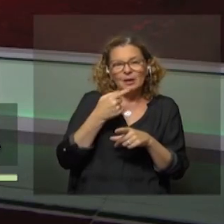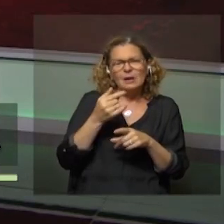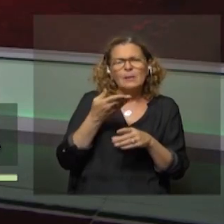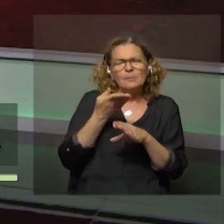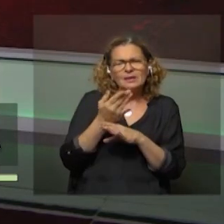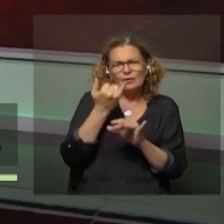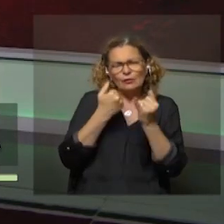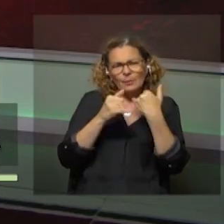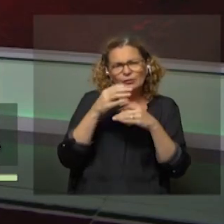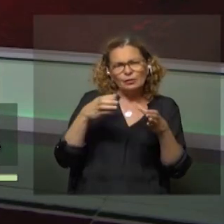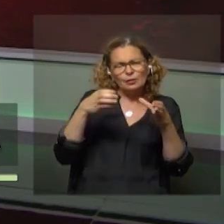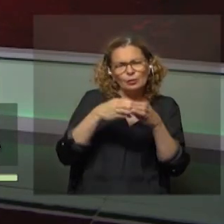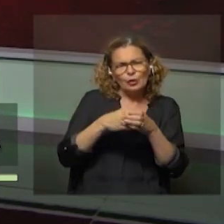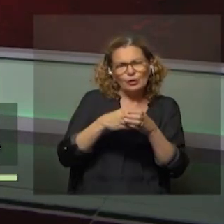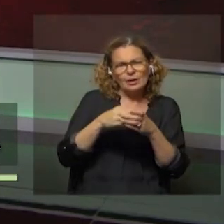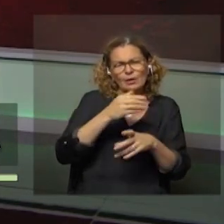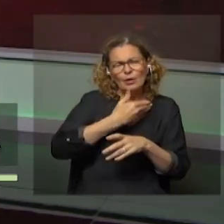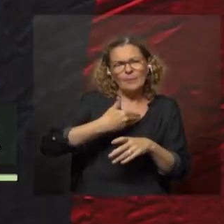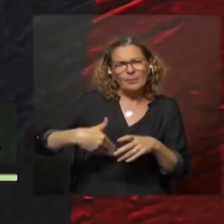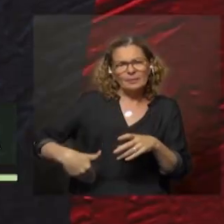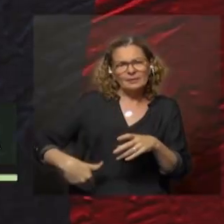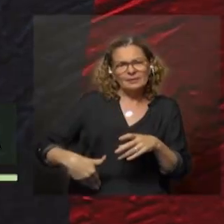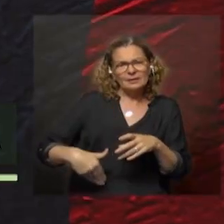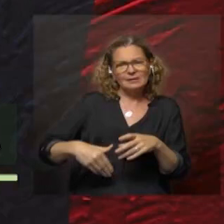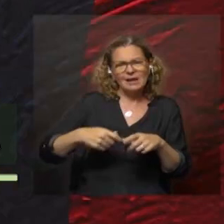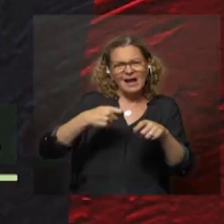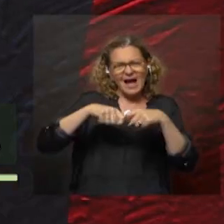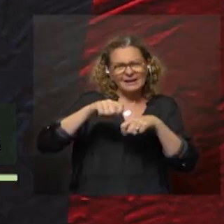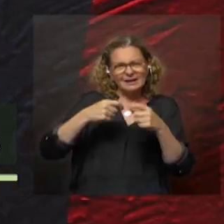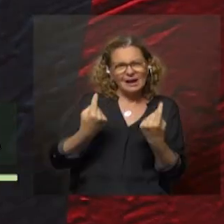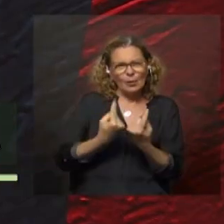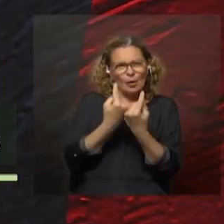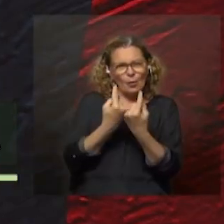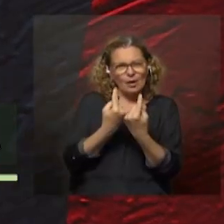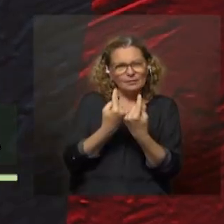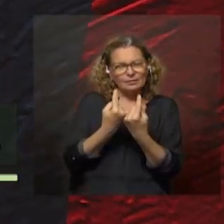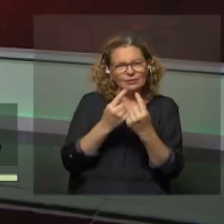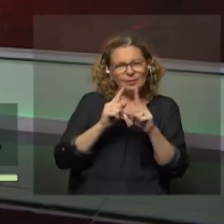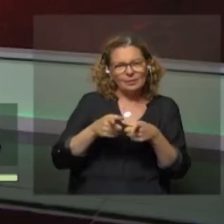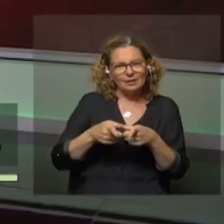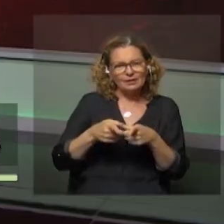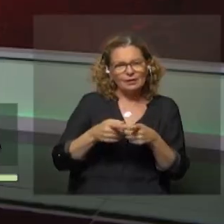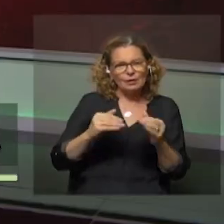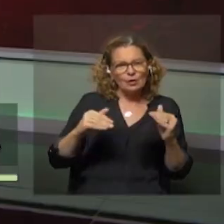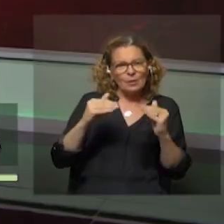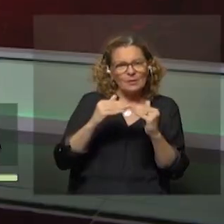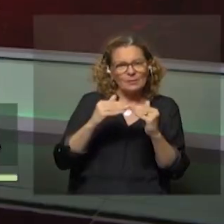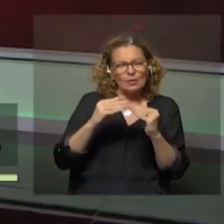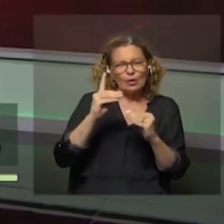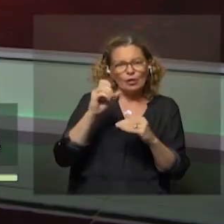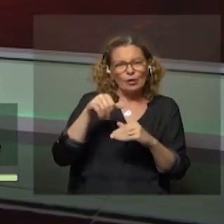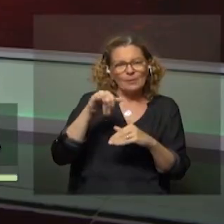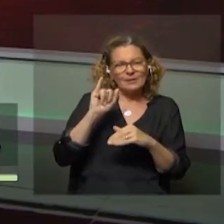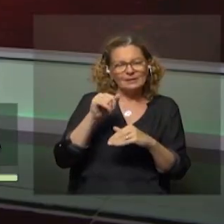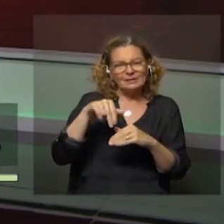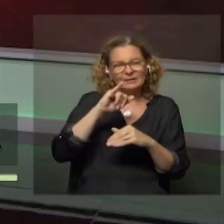información sobre reuniones que tiene el presidente arreglan encuentros también y lo mismo sucede con Claudio Domínguez y con